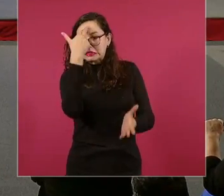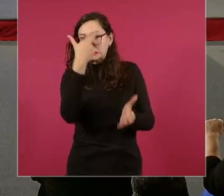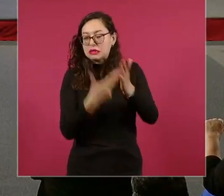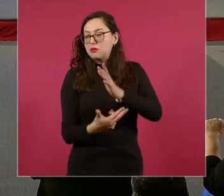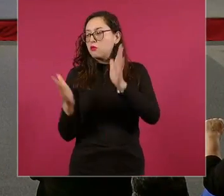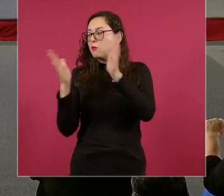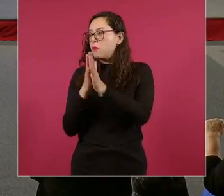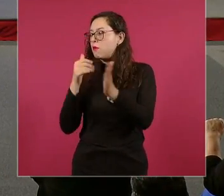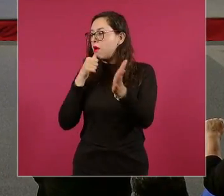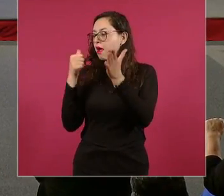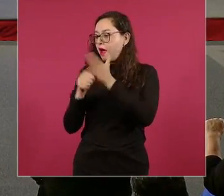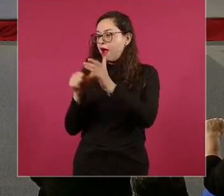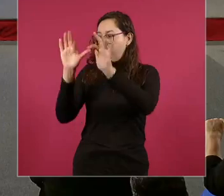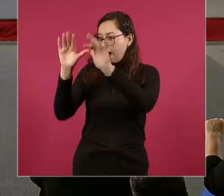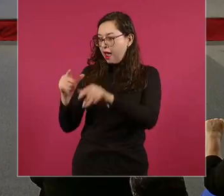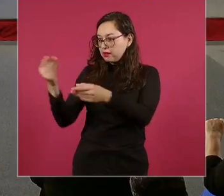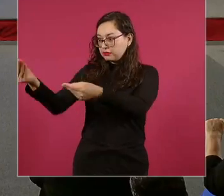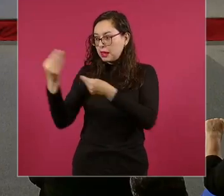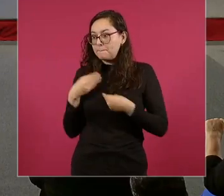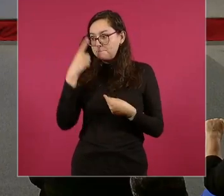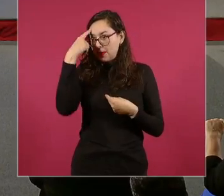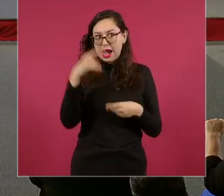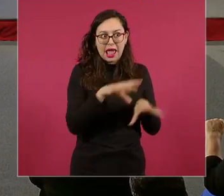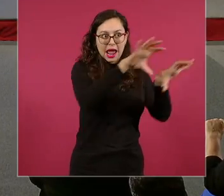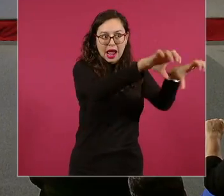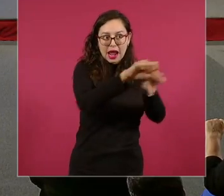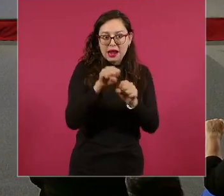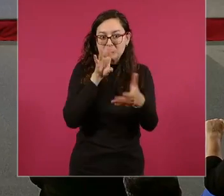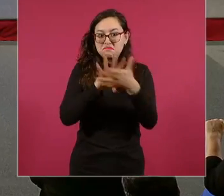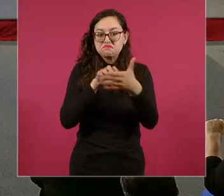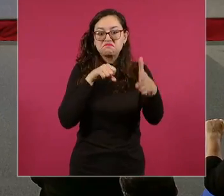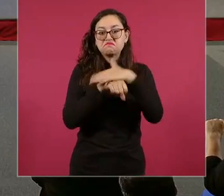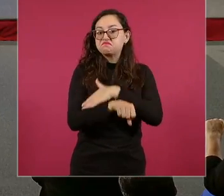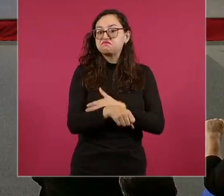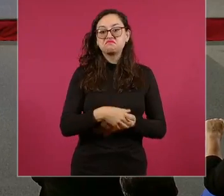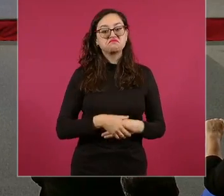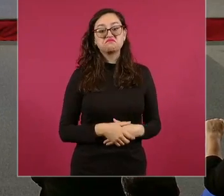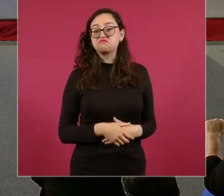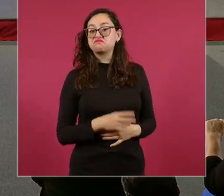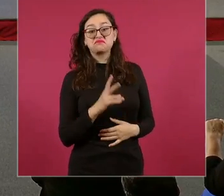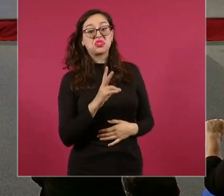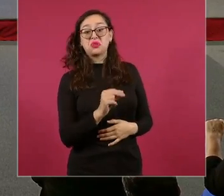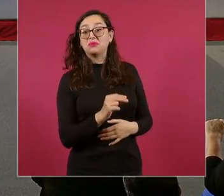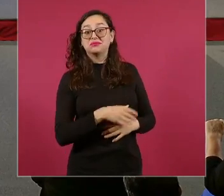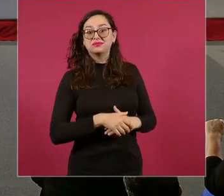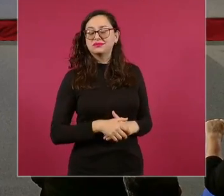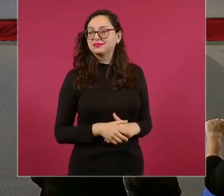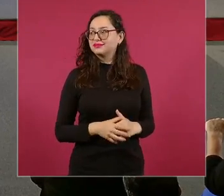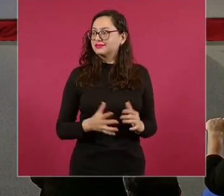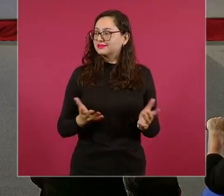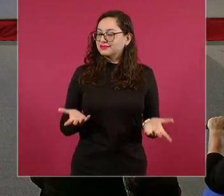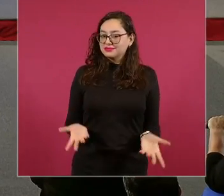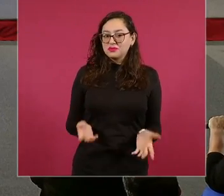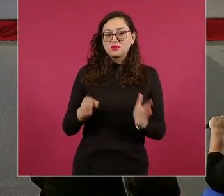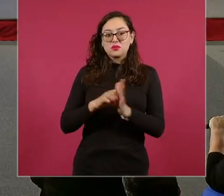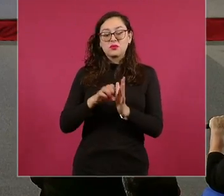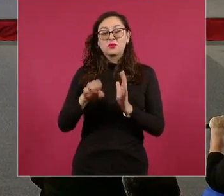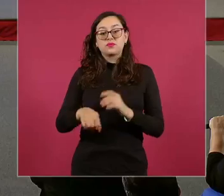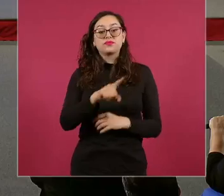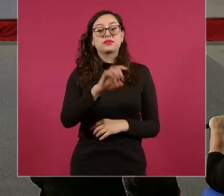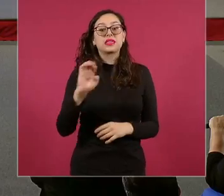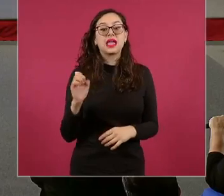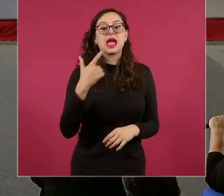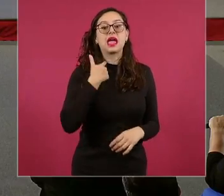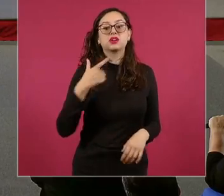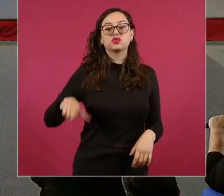las no autorizan órdenes de aprehensión, la jueza Adriana Yolanda Vega Marroquín contra el exgobernador de